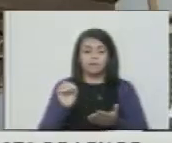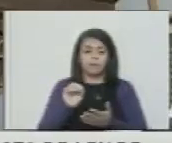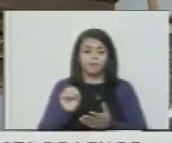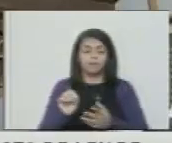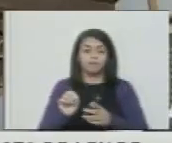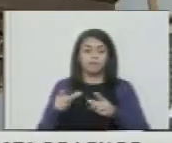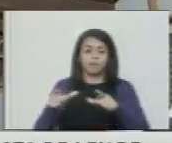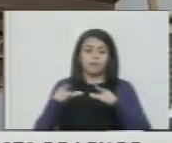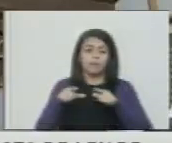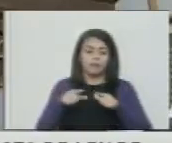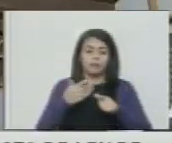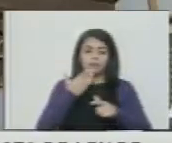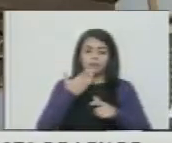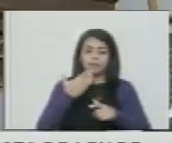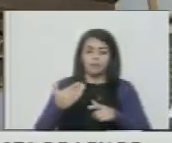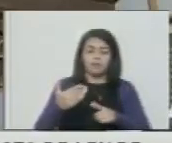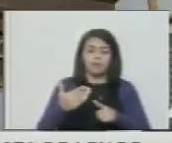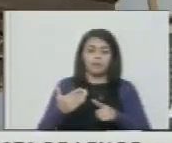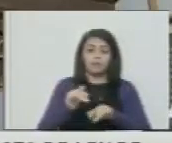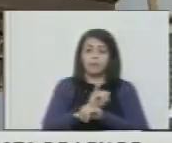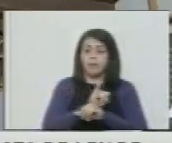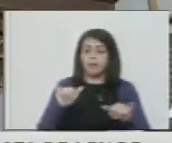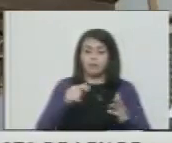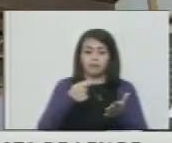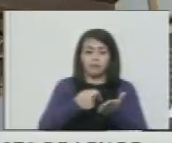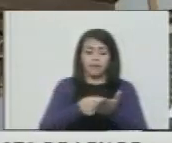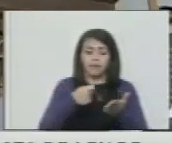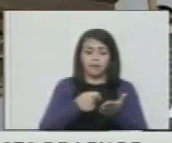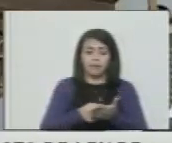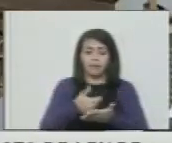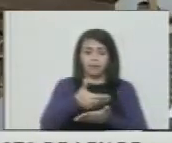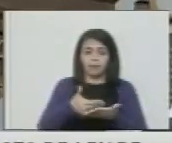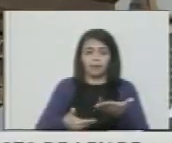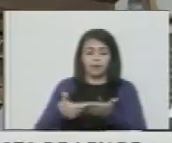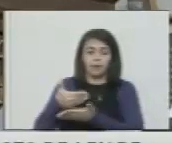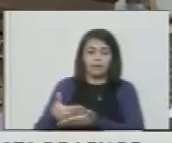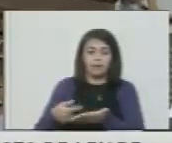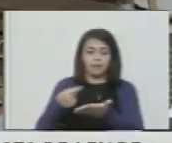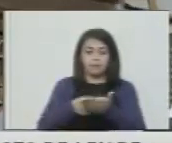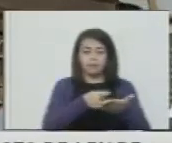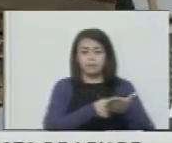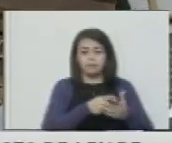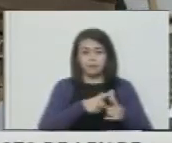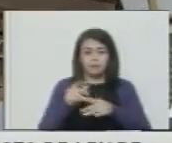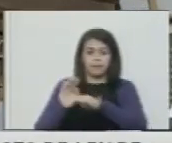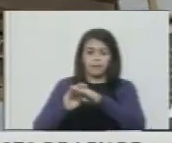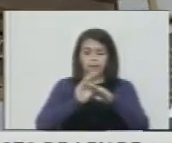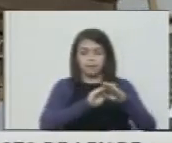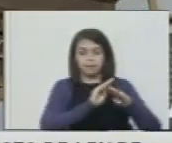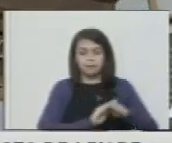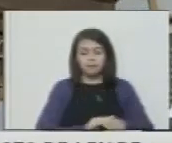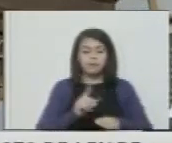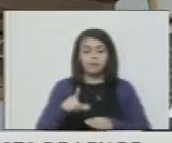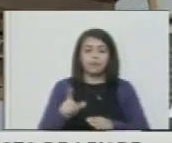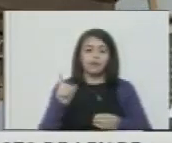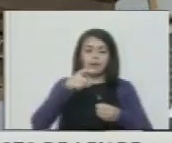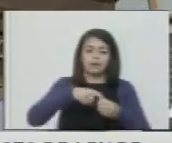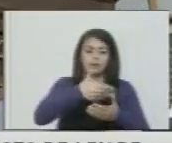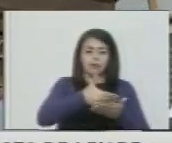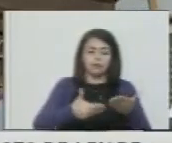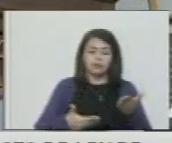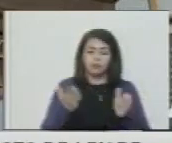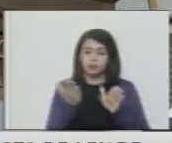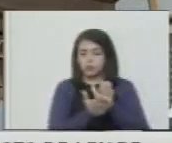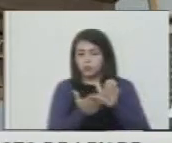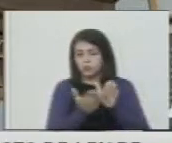o cuadros recibo, solicitudes, finiquitos o documentos de indemnización, notificaciones,